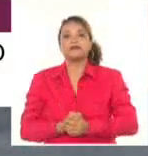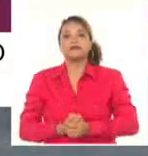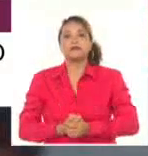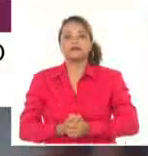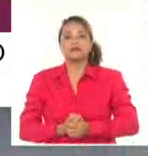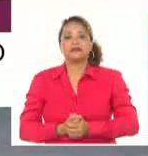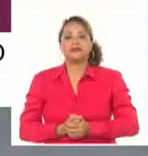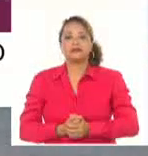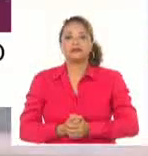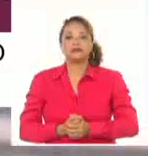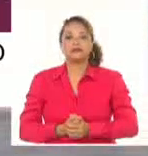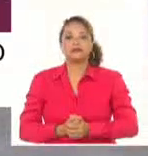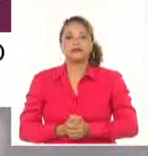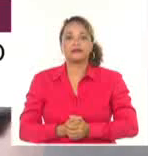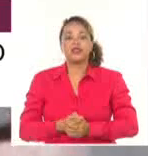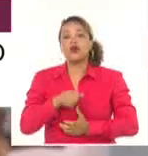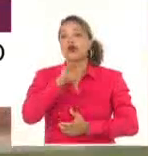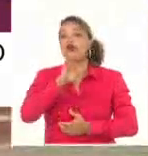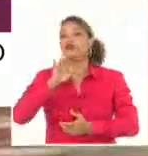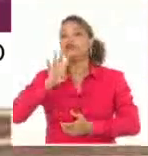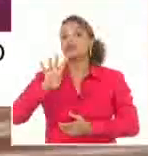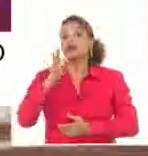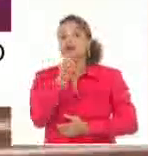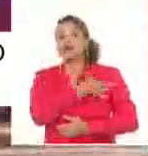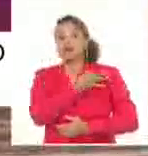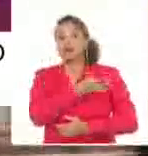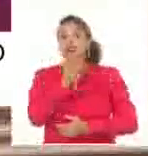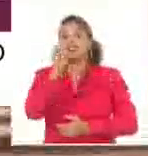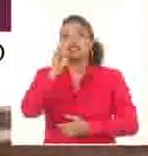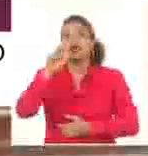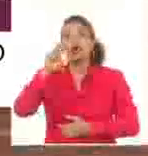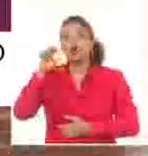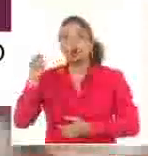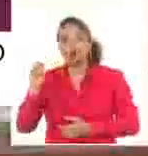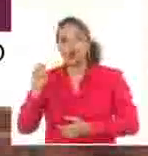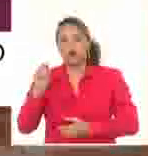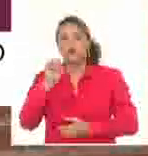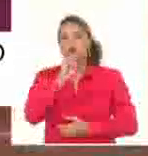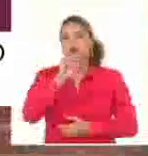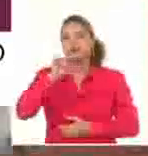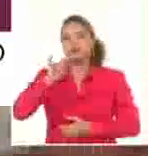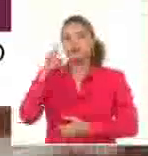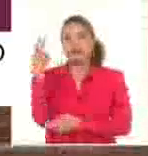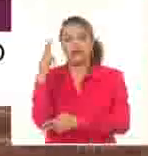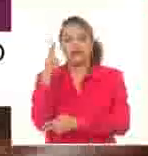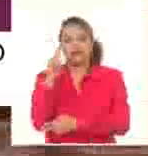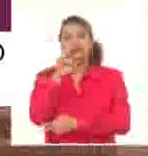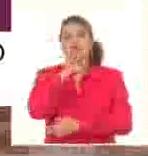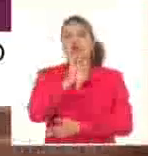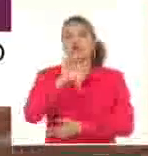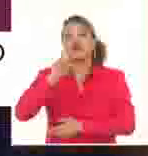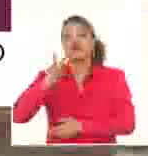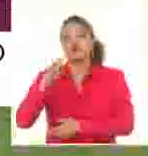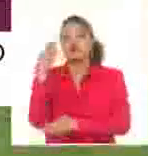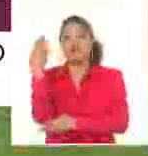Caribe. Con 84 medallas de oro, 69 de plata y 82 de